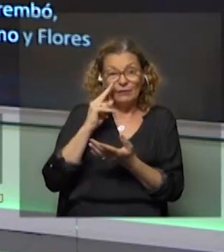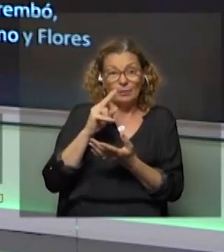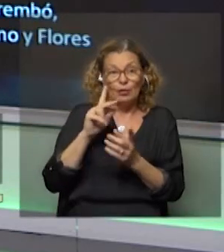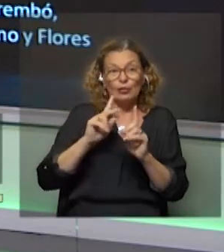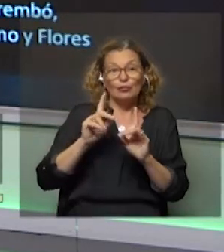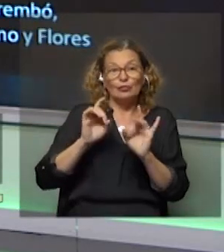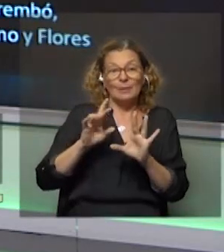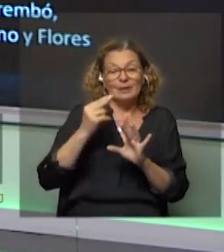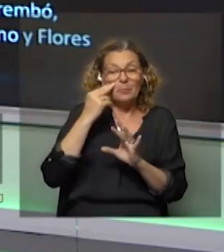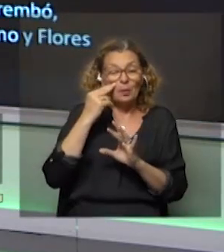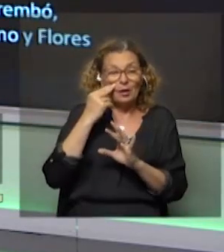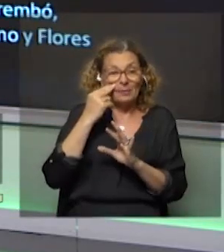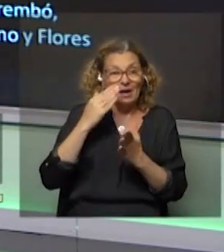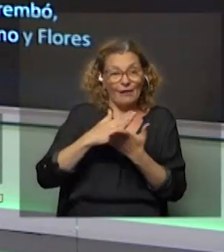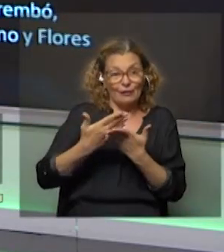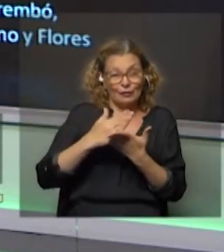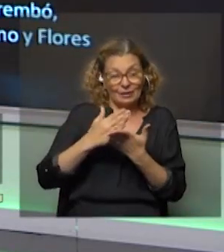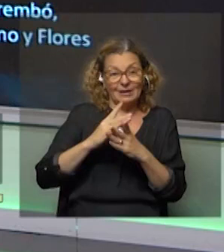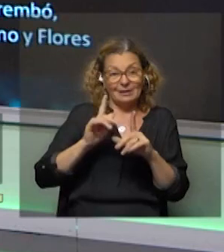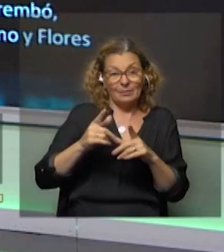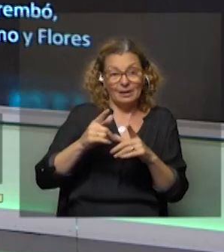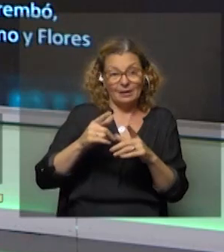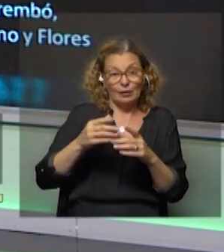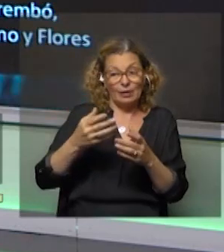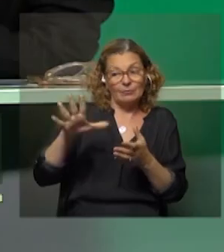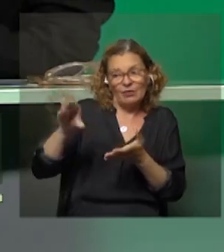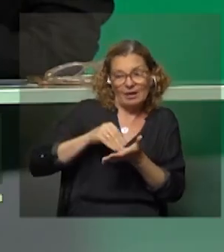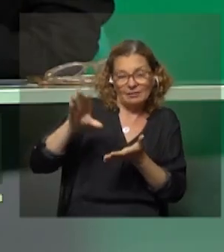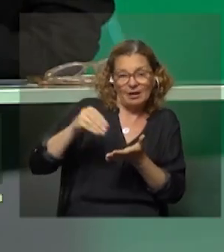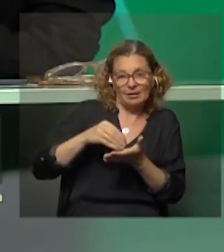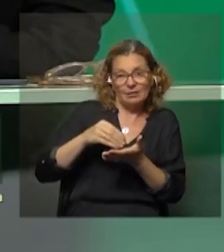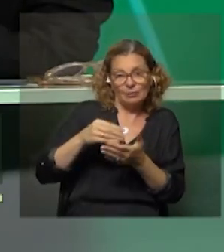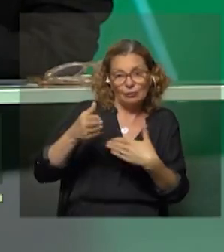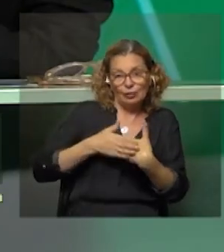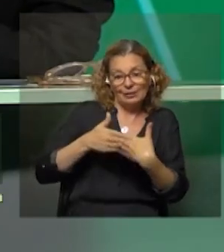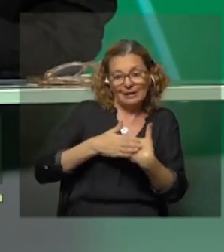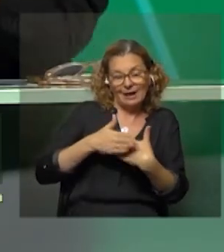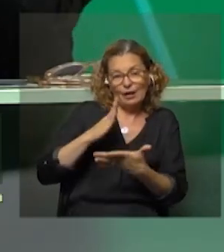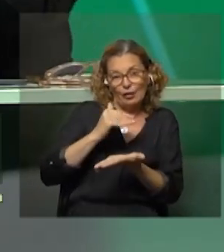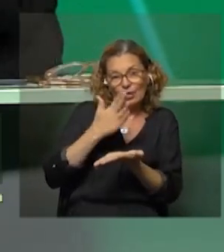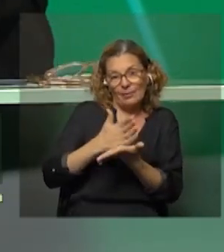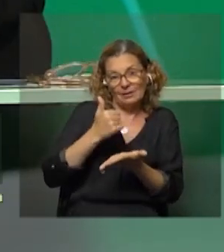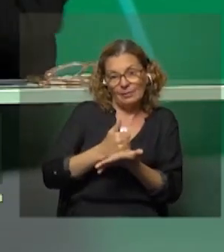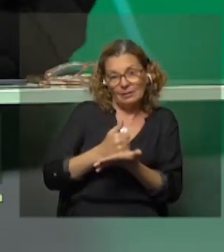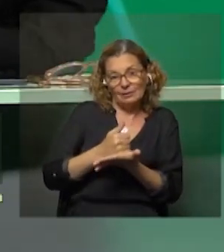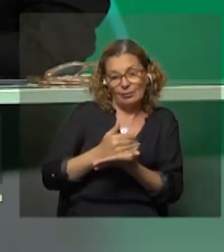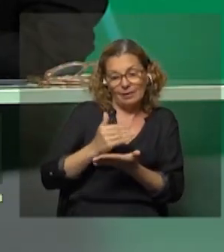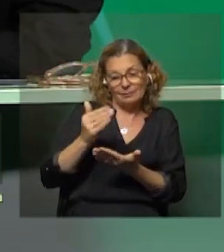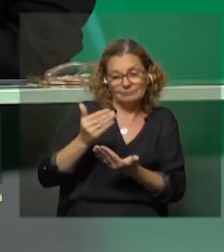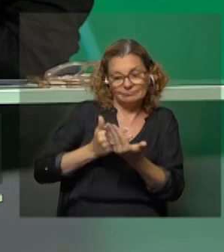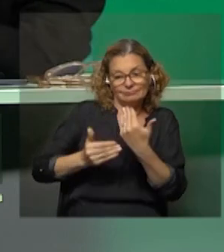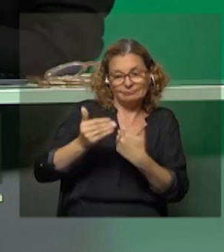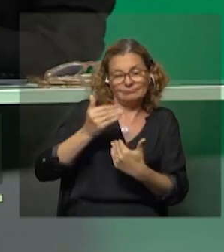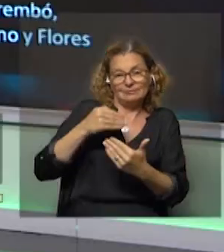No solamente la afectación de la frontera sino en particular lo que es el contrabando Claro en muchos casos son cercanas además a esas como vos decís se va yendo cada vez más